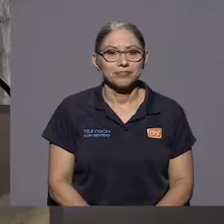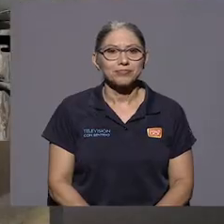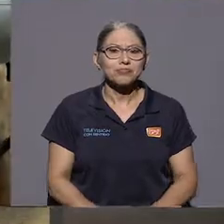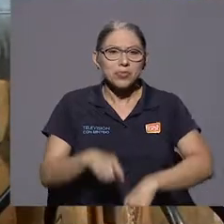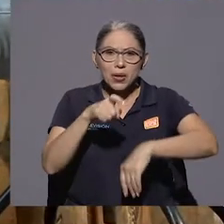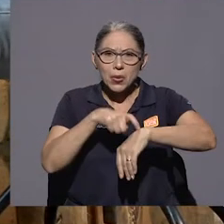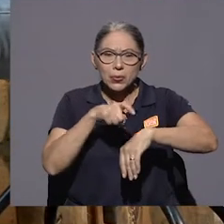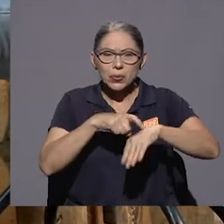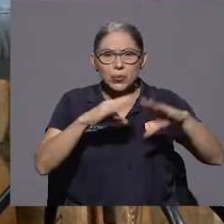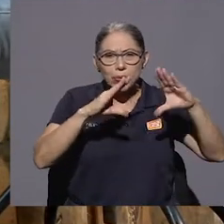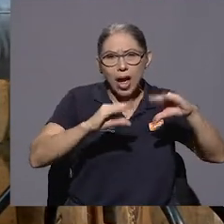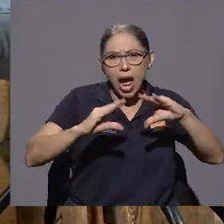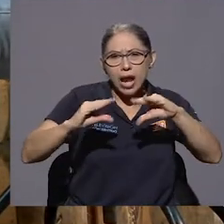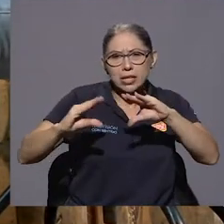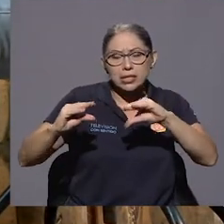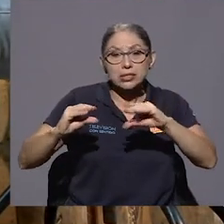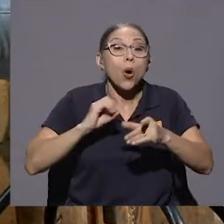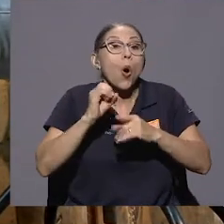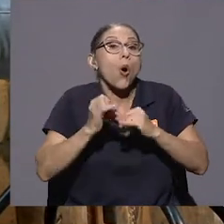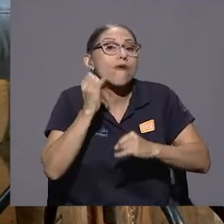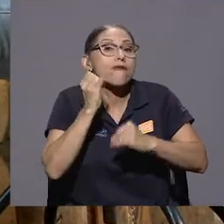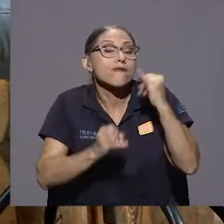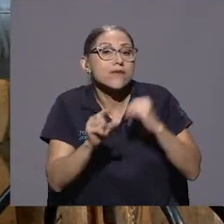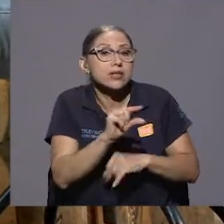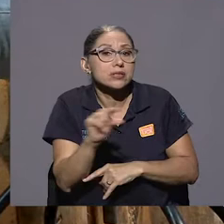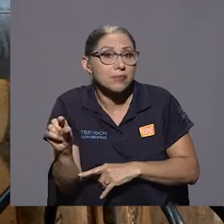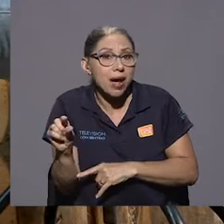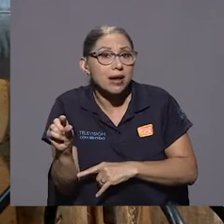y en las tardes o los fines de semana,